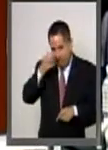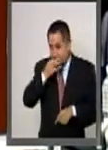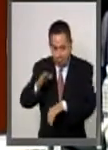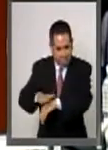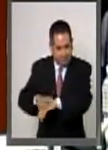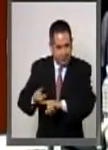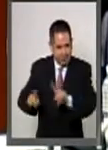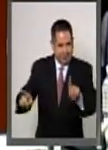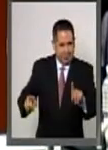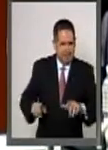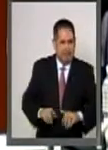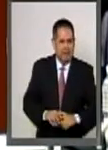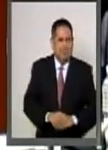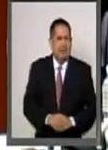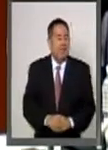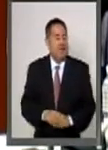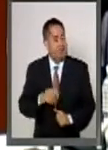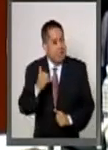Barbosa.